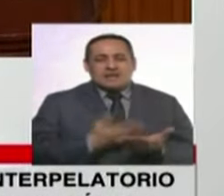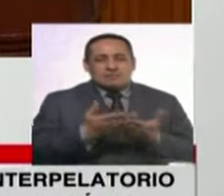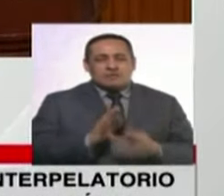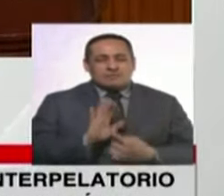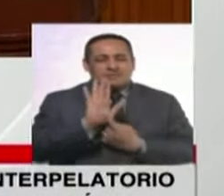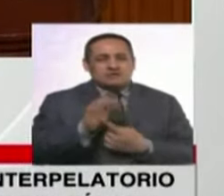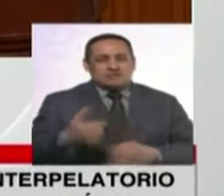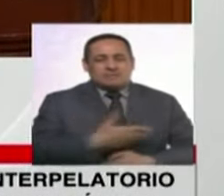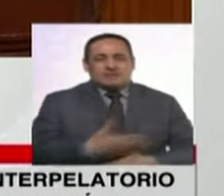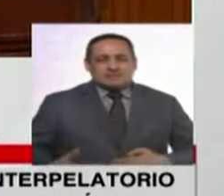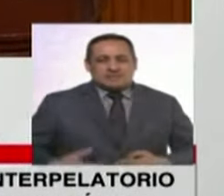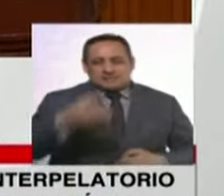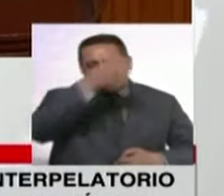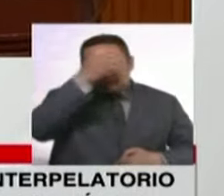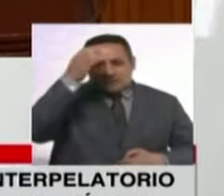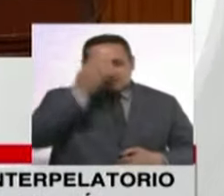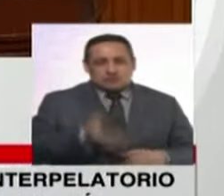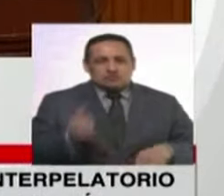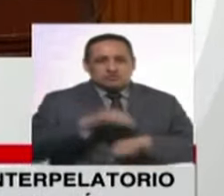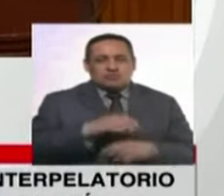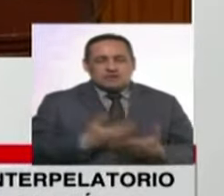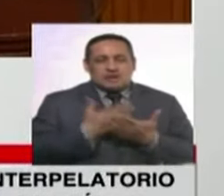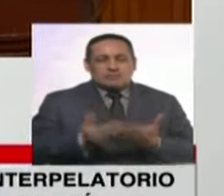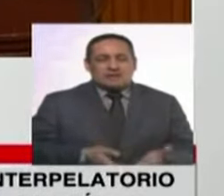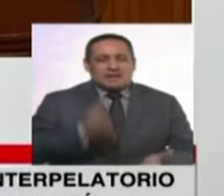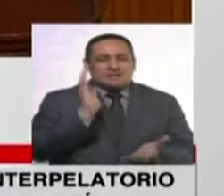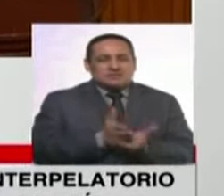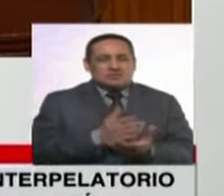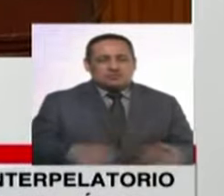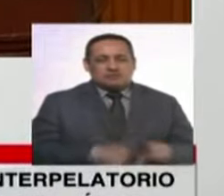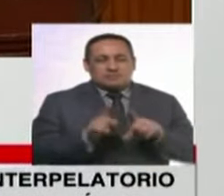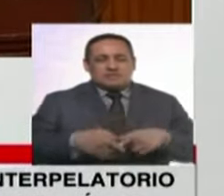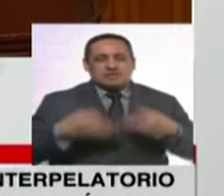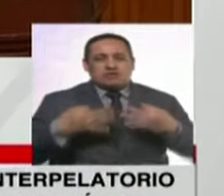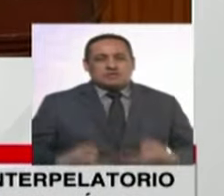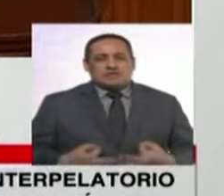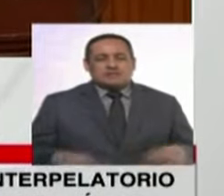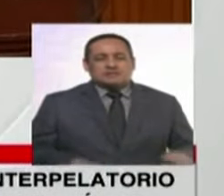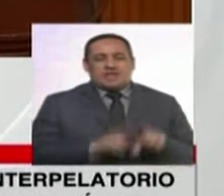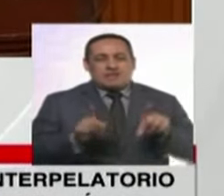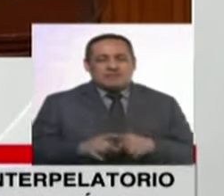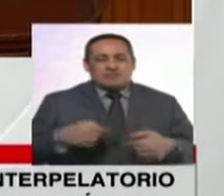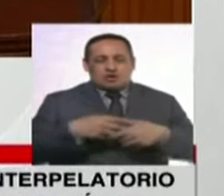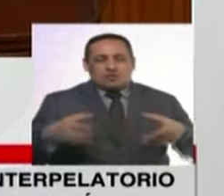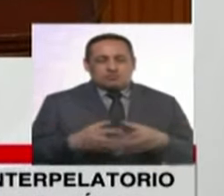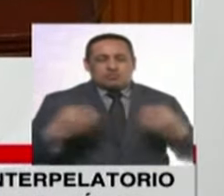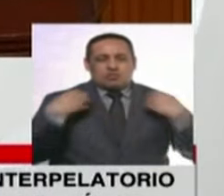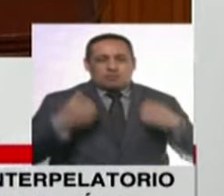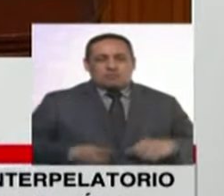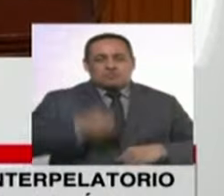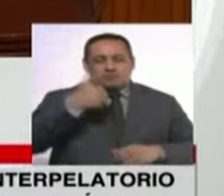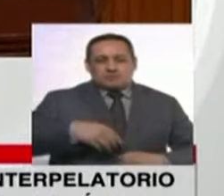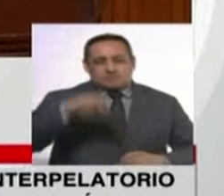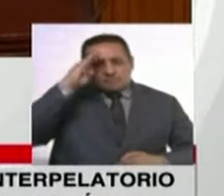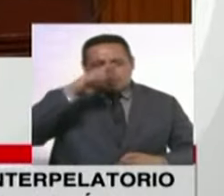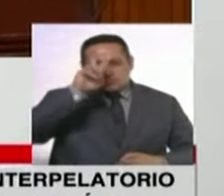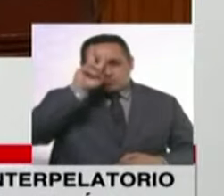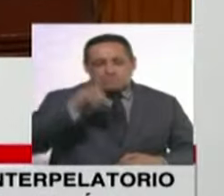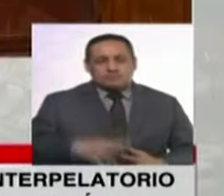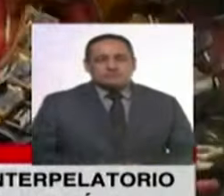del presidente de la república sobre los antecedentes sanciones e idoneidad de dichos oficiales de la Policía Nacional del